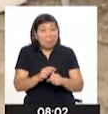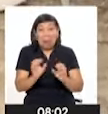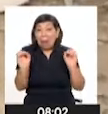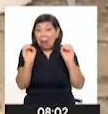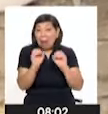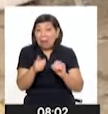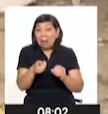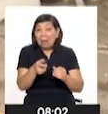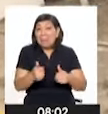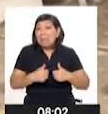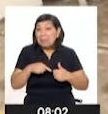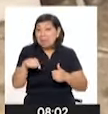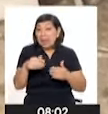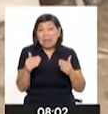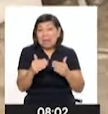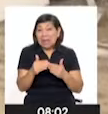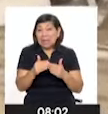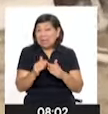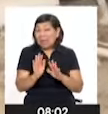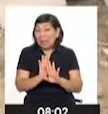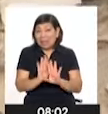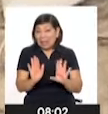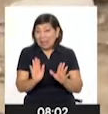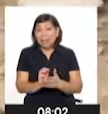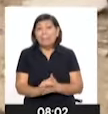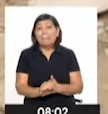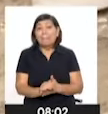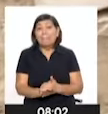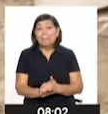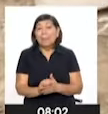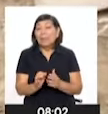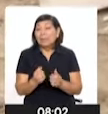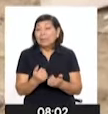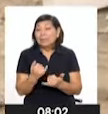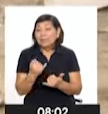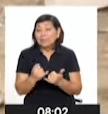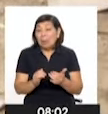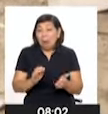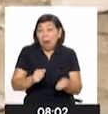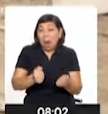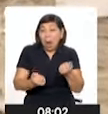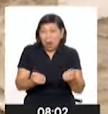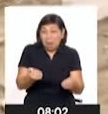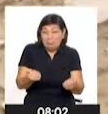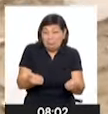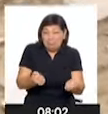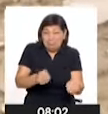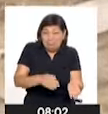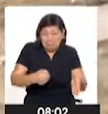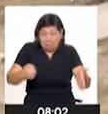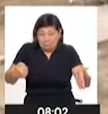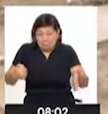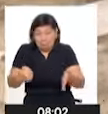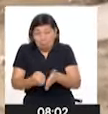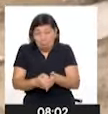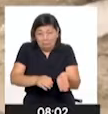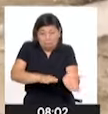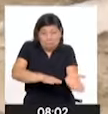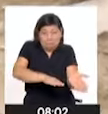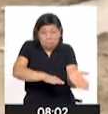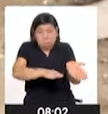nadie reside en este predio. El vehículo ha terminado volcado y empotrado, la